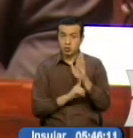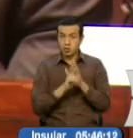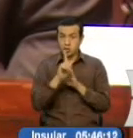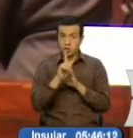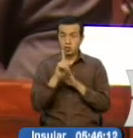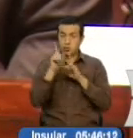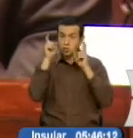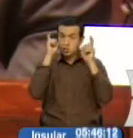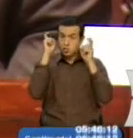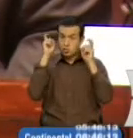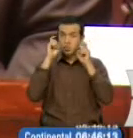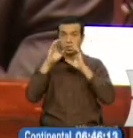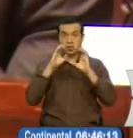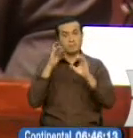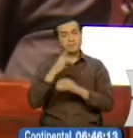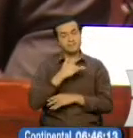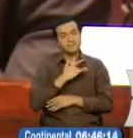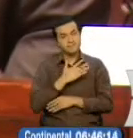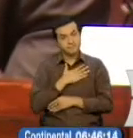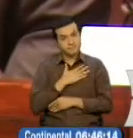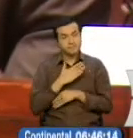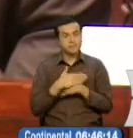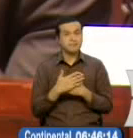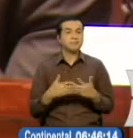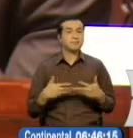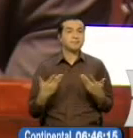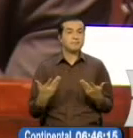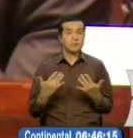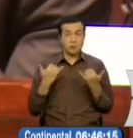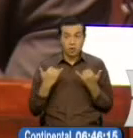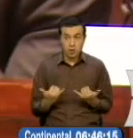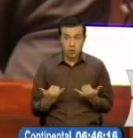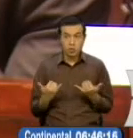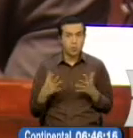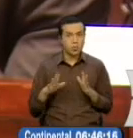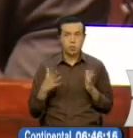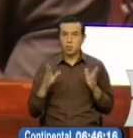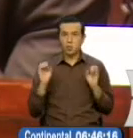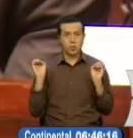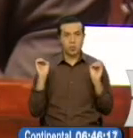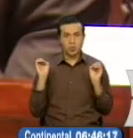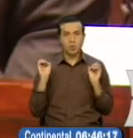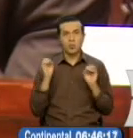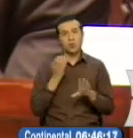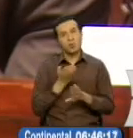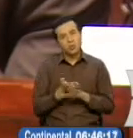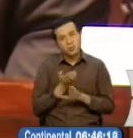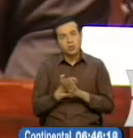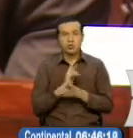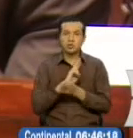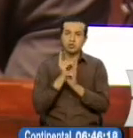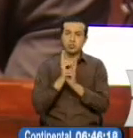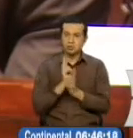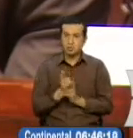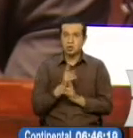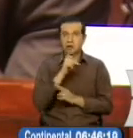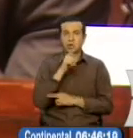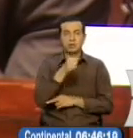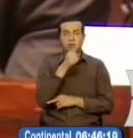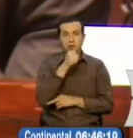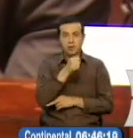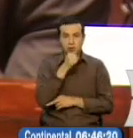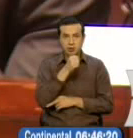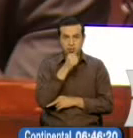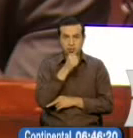de la comunicación. Lamentablemente eso no está sucediendo hasta el momento. Se entregan propuestas de reforma hechas por